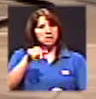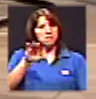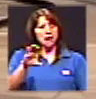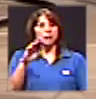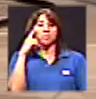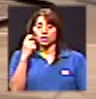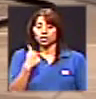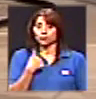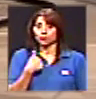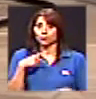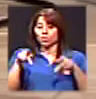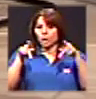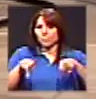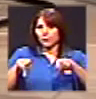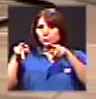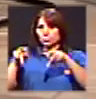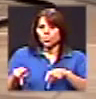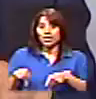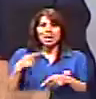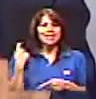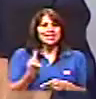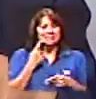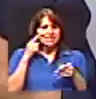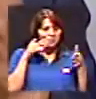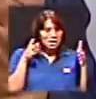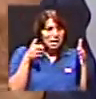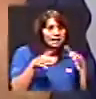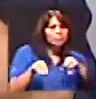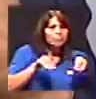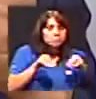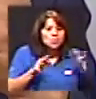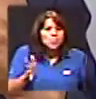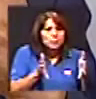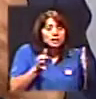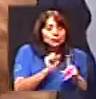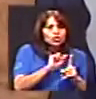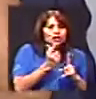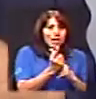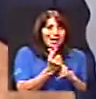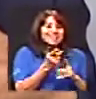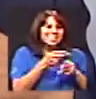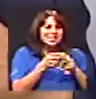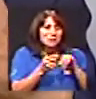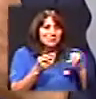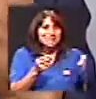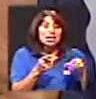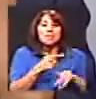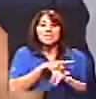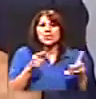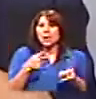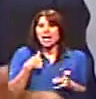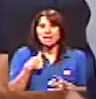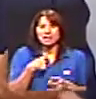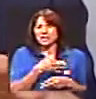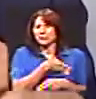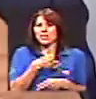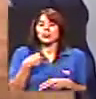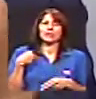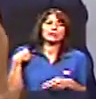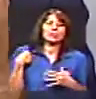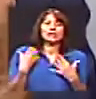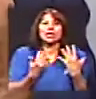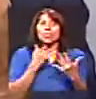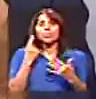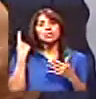yo soy una persona que siempre ha sido de izquierdas, en realidad me chocan mucho los dogmas, me chocan la ortodoxia, me